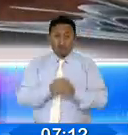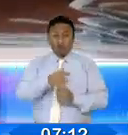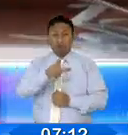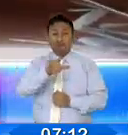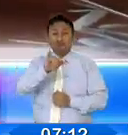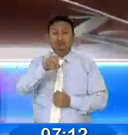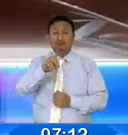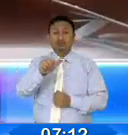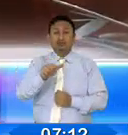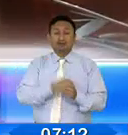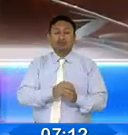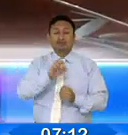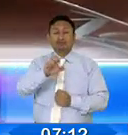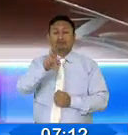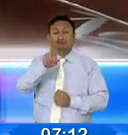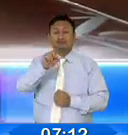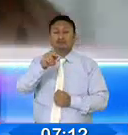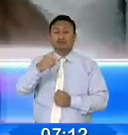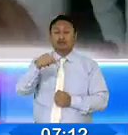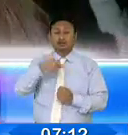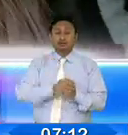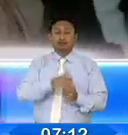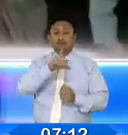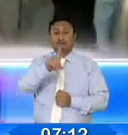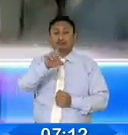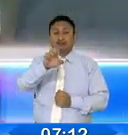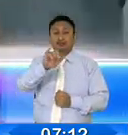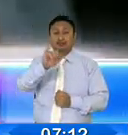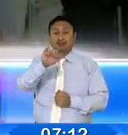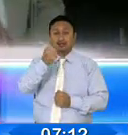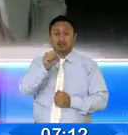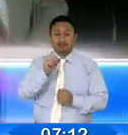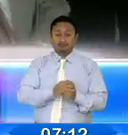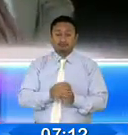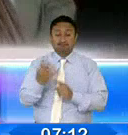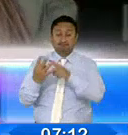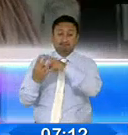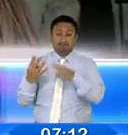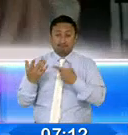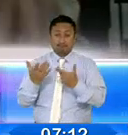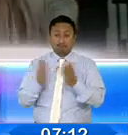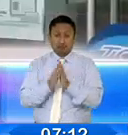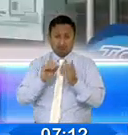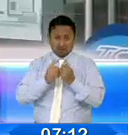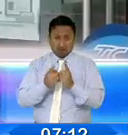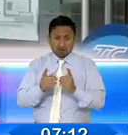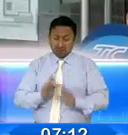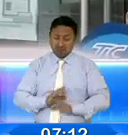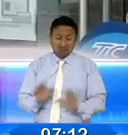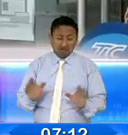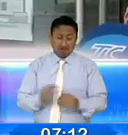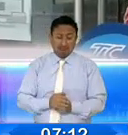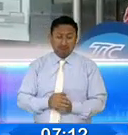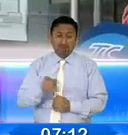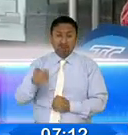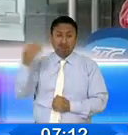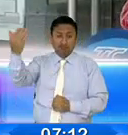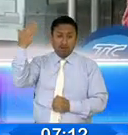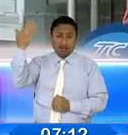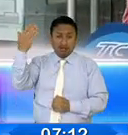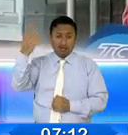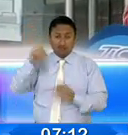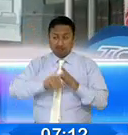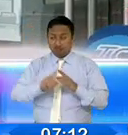y Daisy H. Según Albán, no apelarán la decisión del juez. Y el señor alcalde no va a ausentarse del país